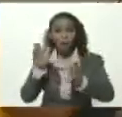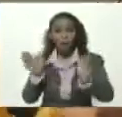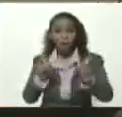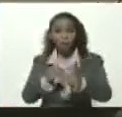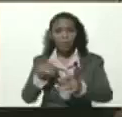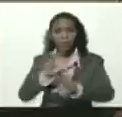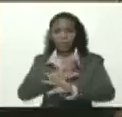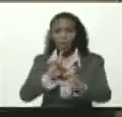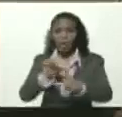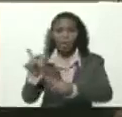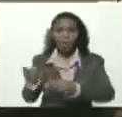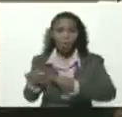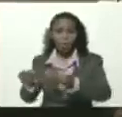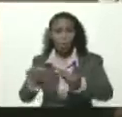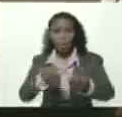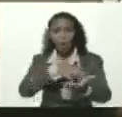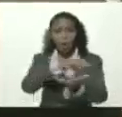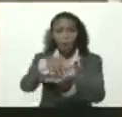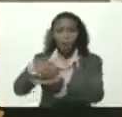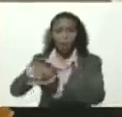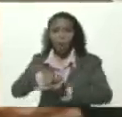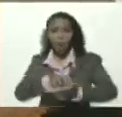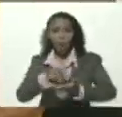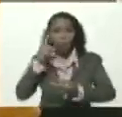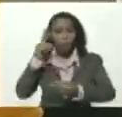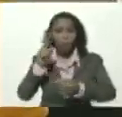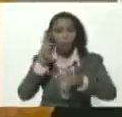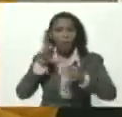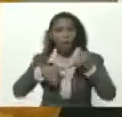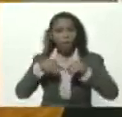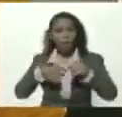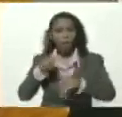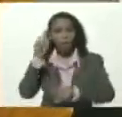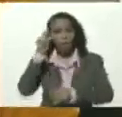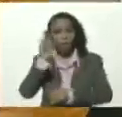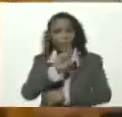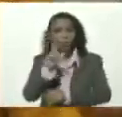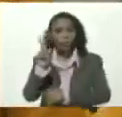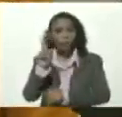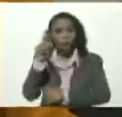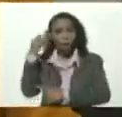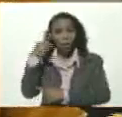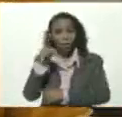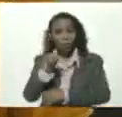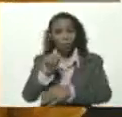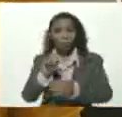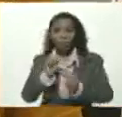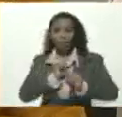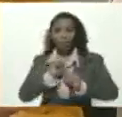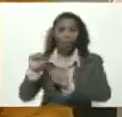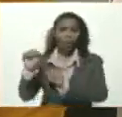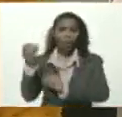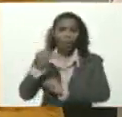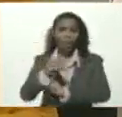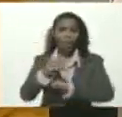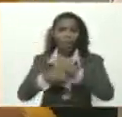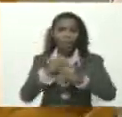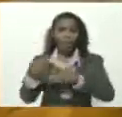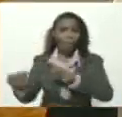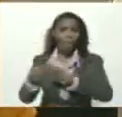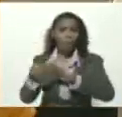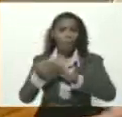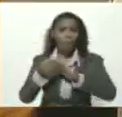estados. Todo está listo y preparado para las elecciones previstas el día 21 de noviembre. Además, rechazó los ataques que se han dado